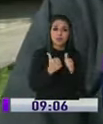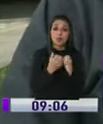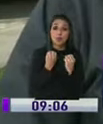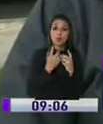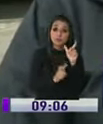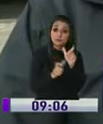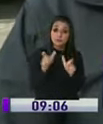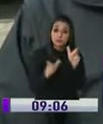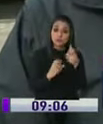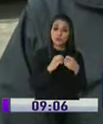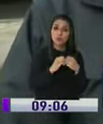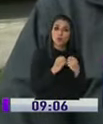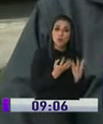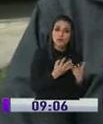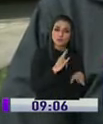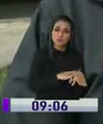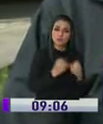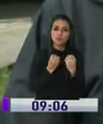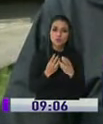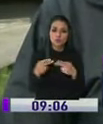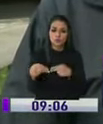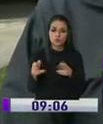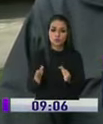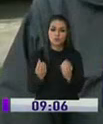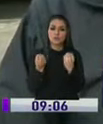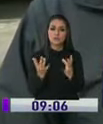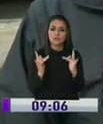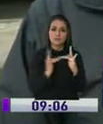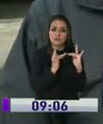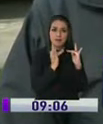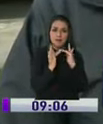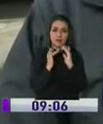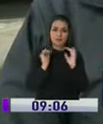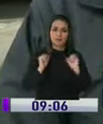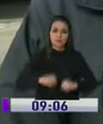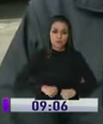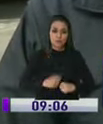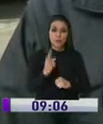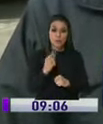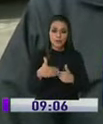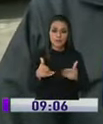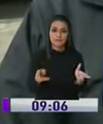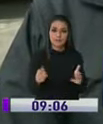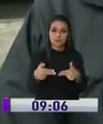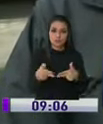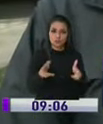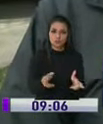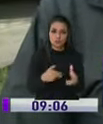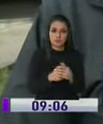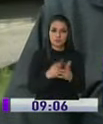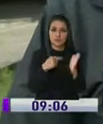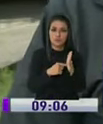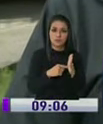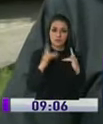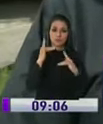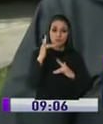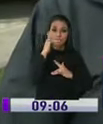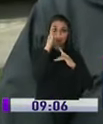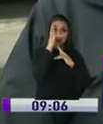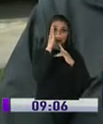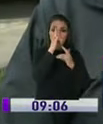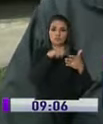usuarios, cuántos baños, cuántas habitaciones pueden utilizar, cuántos usuarios deben estar en una habitación, se prohíbe el uso de literas,